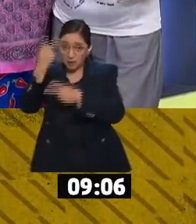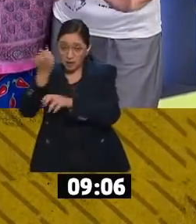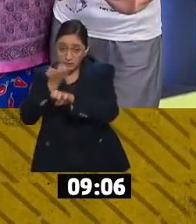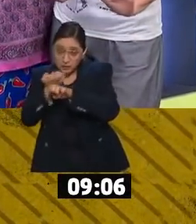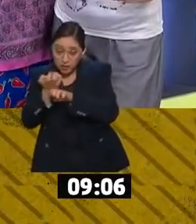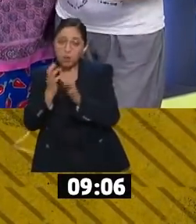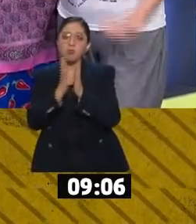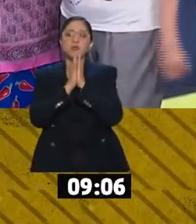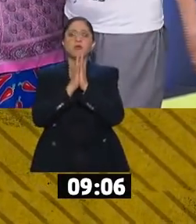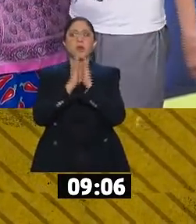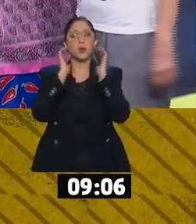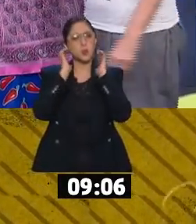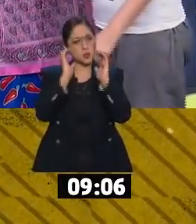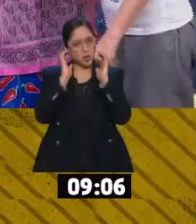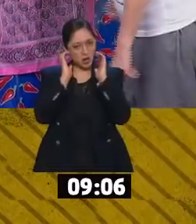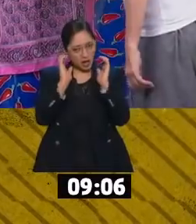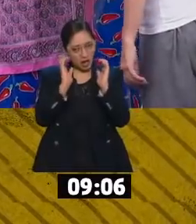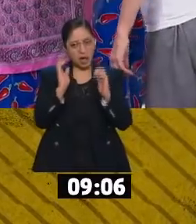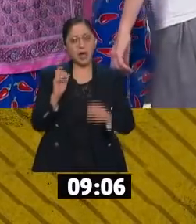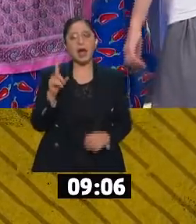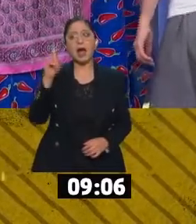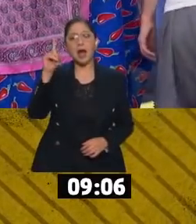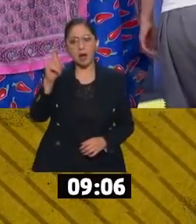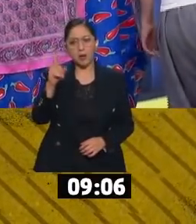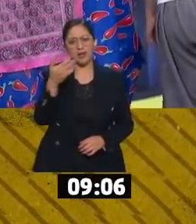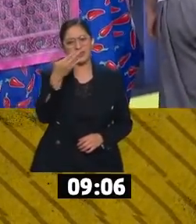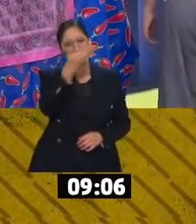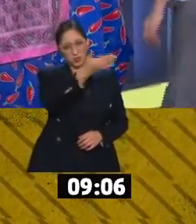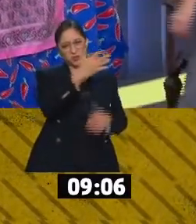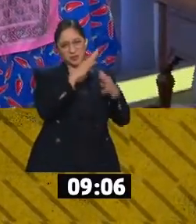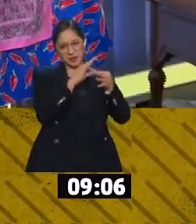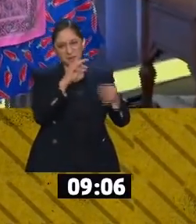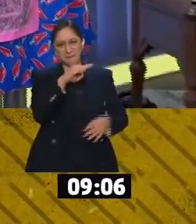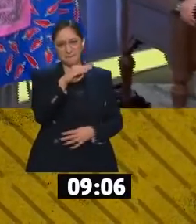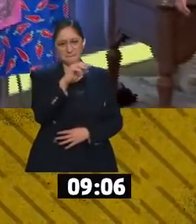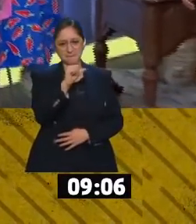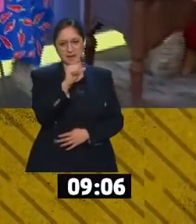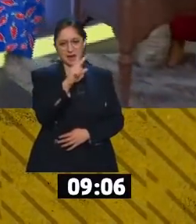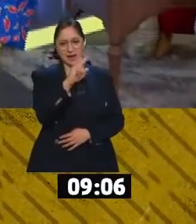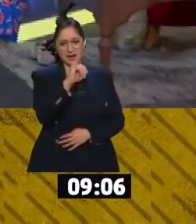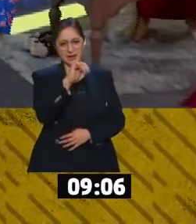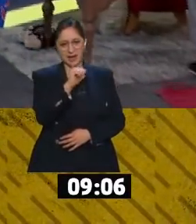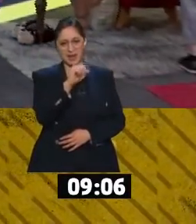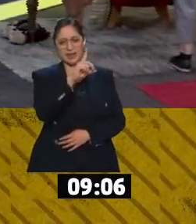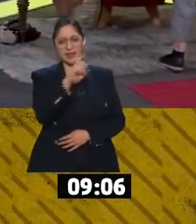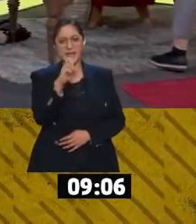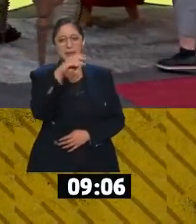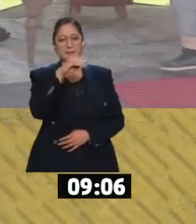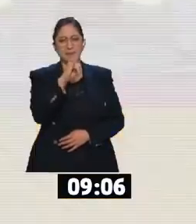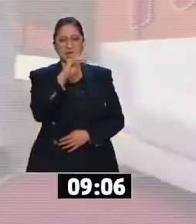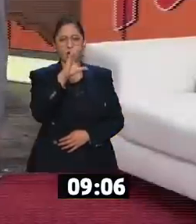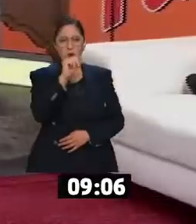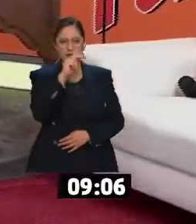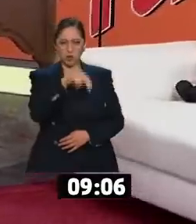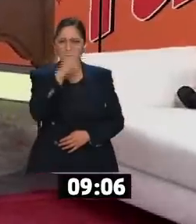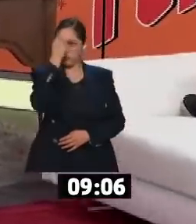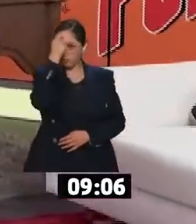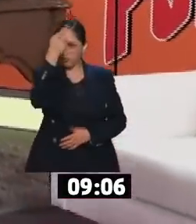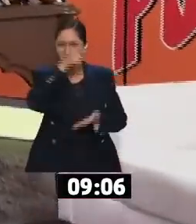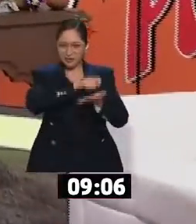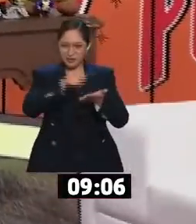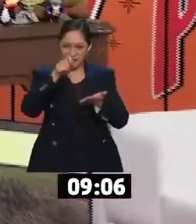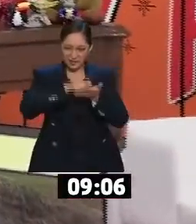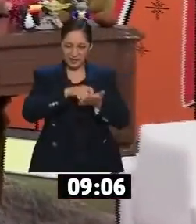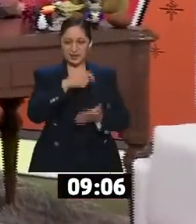mucho y aguas. Aguas. Cuéntales, aguas. María de mi corazón. Sí, señora, es un relato de Gabriel García Márquez que Maravilloso. llevó al cine Maravilloso. Jaime